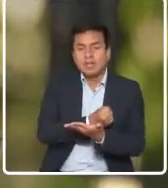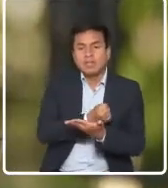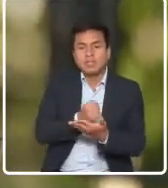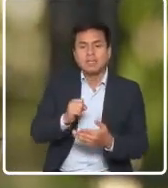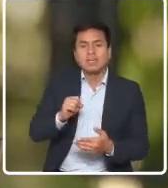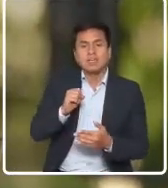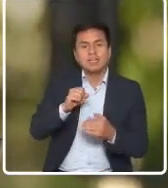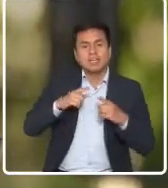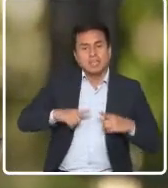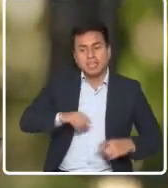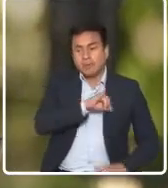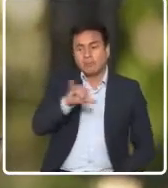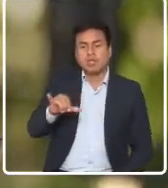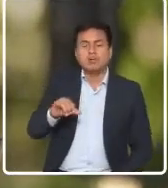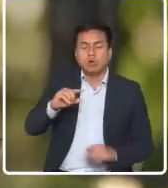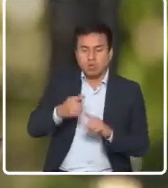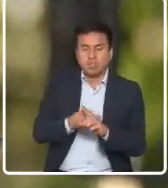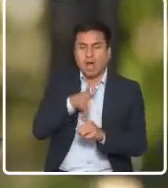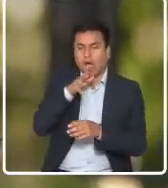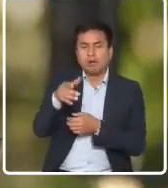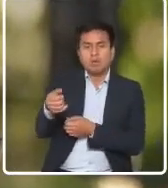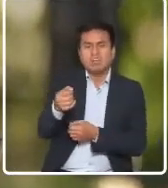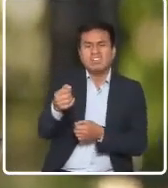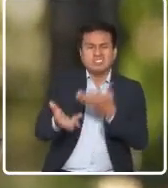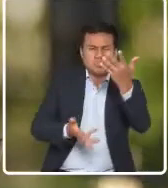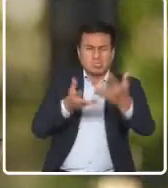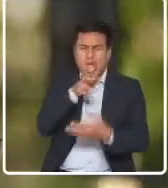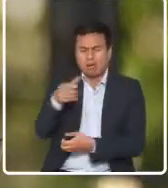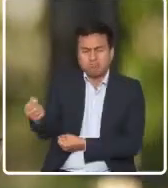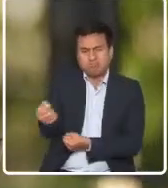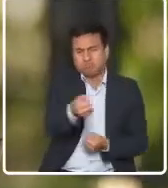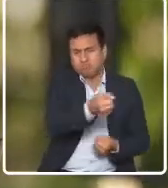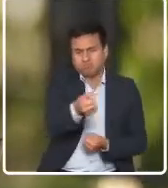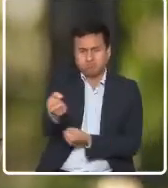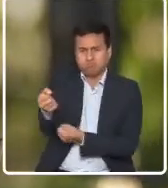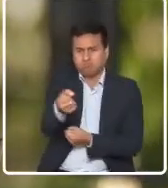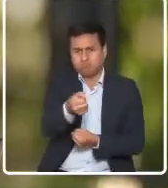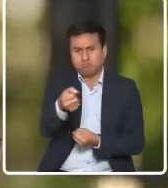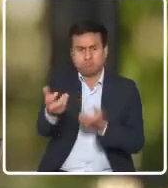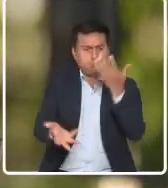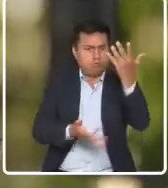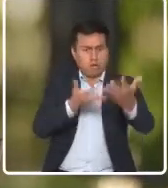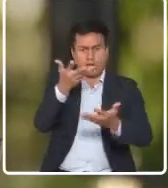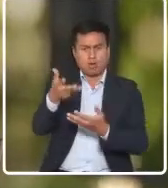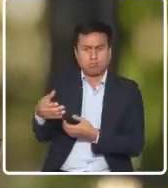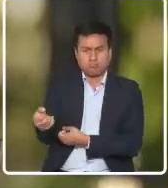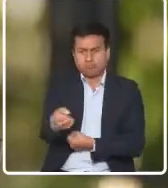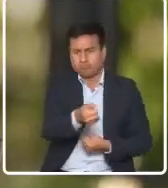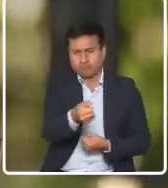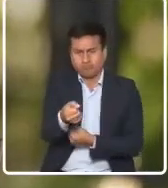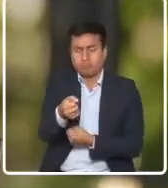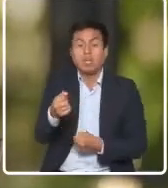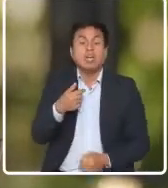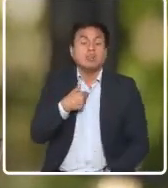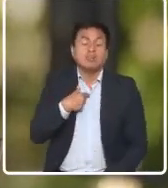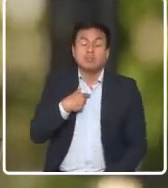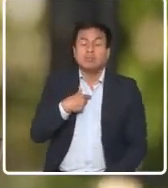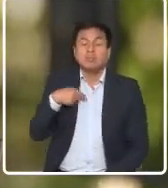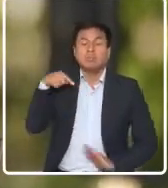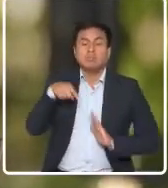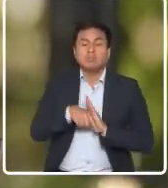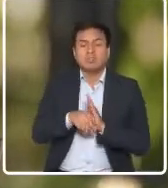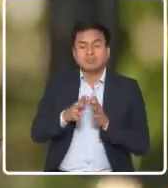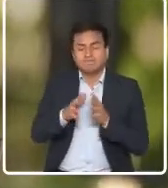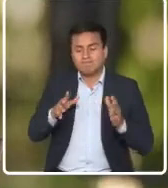el día siguiente seguir combatiendo frente a frente a la fuerza implacable del fuego. Mi profunda